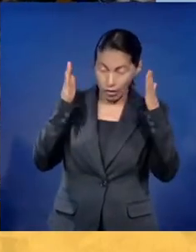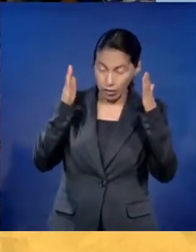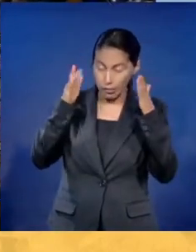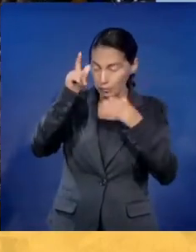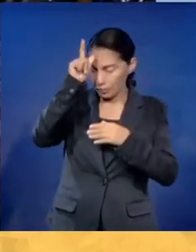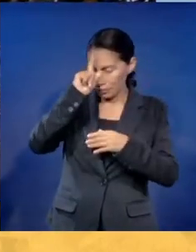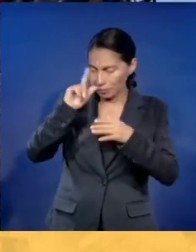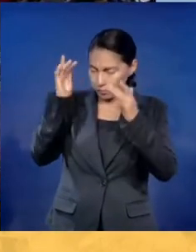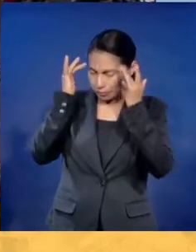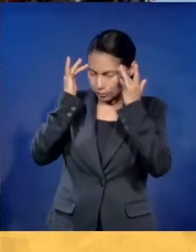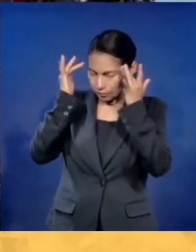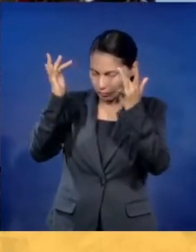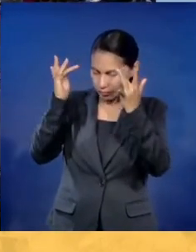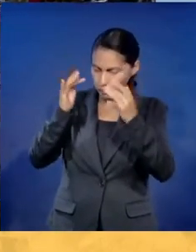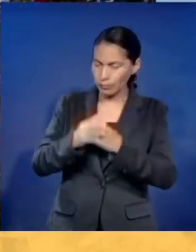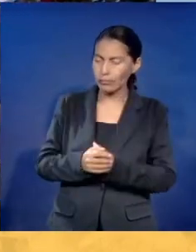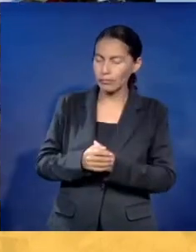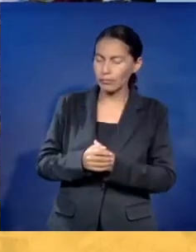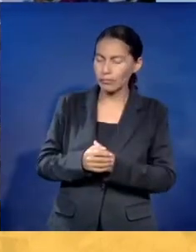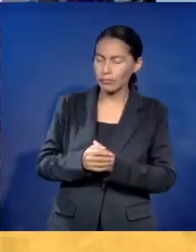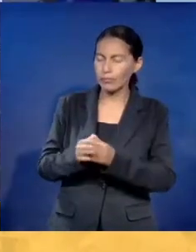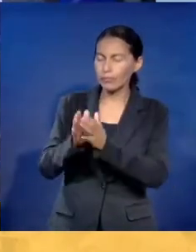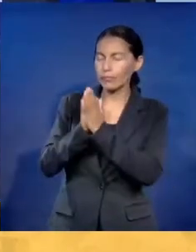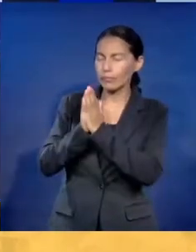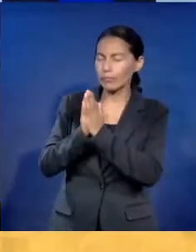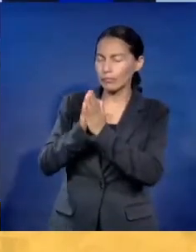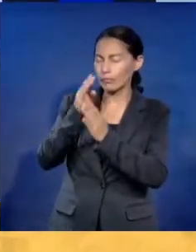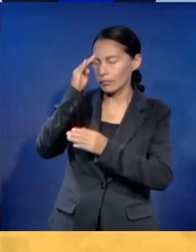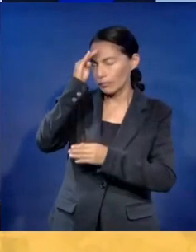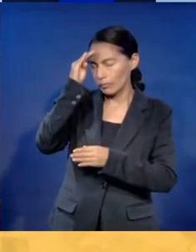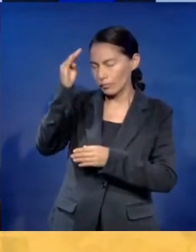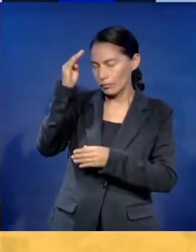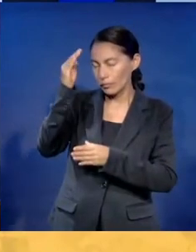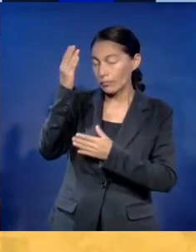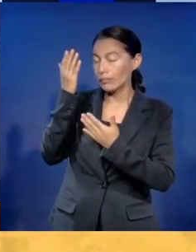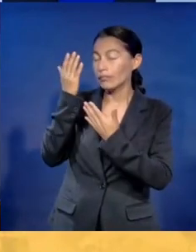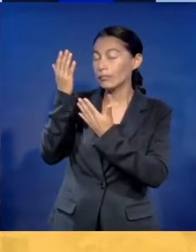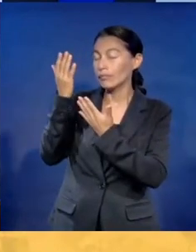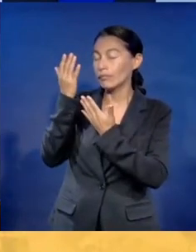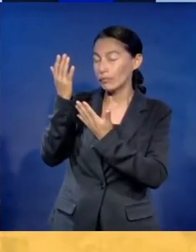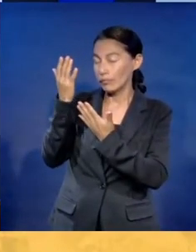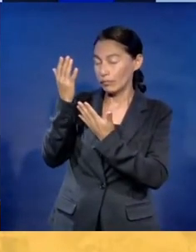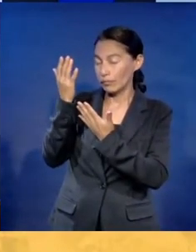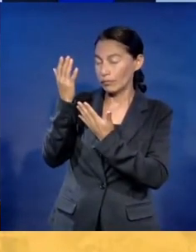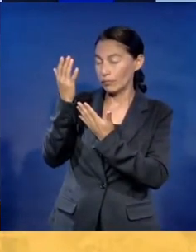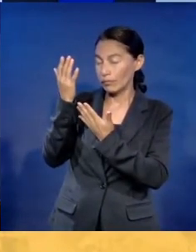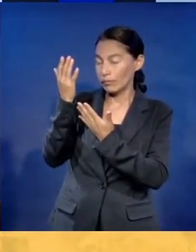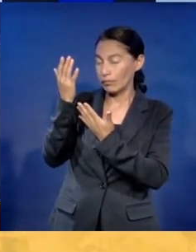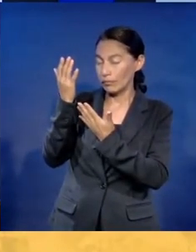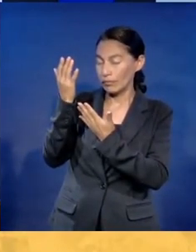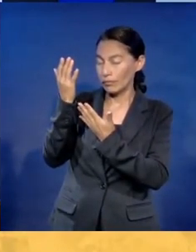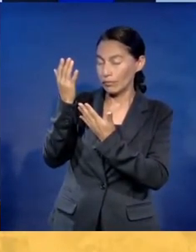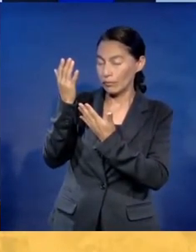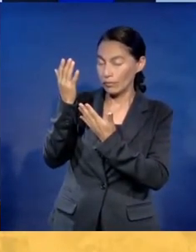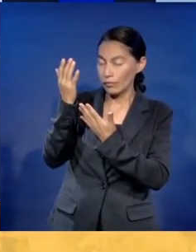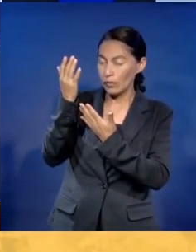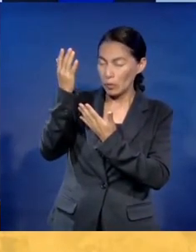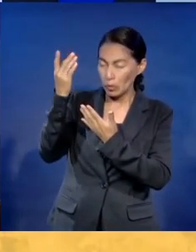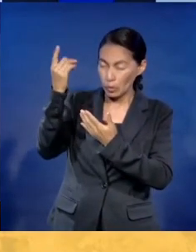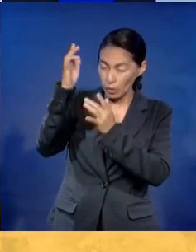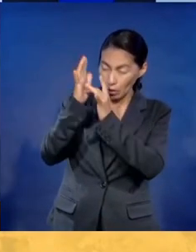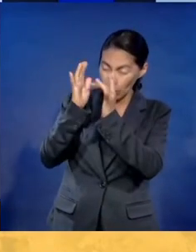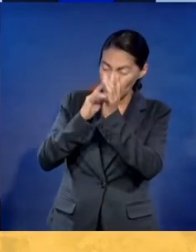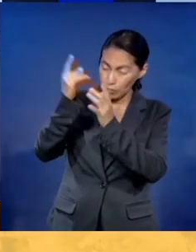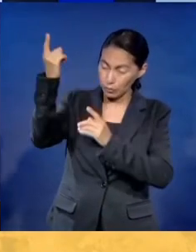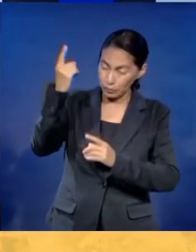espíritu levanta una vez más te rogamos juntos a Jesucristo controla este auditorio Y controla